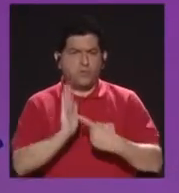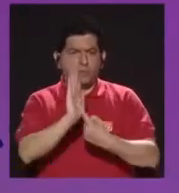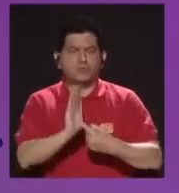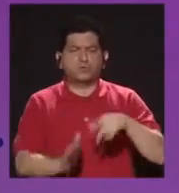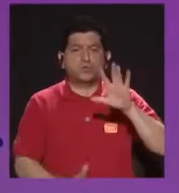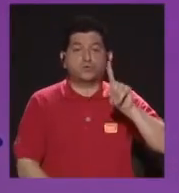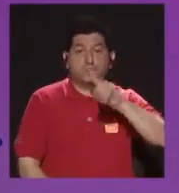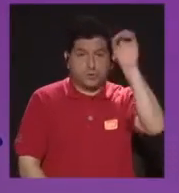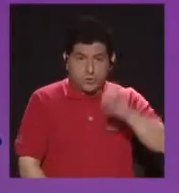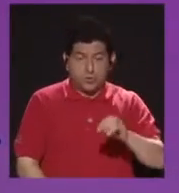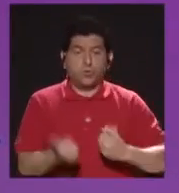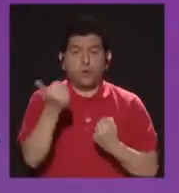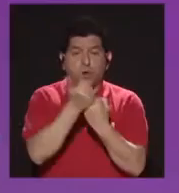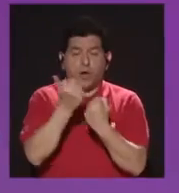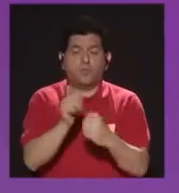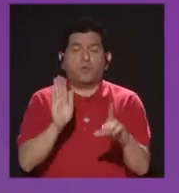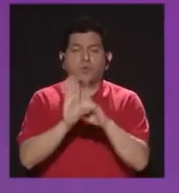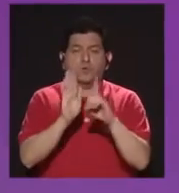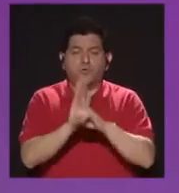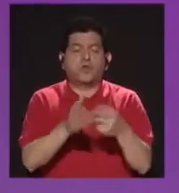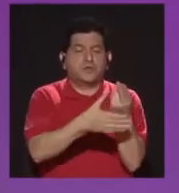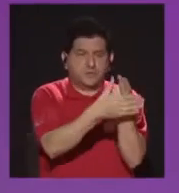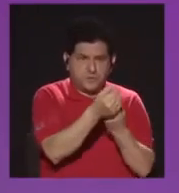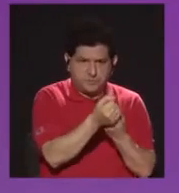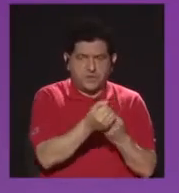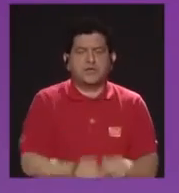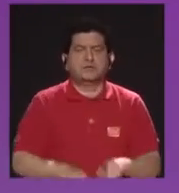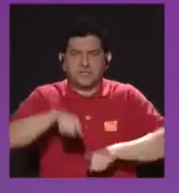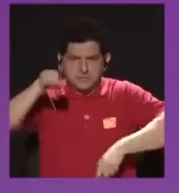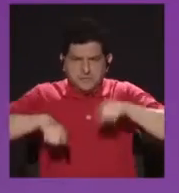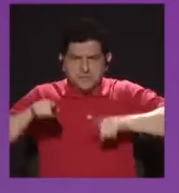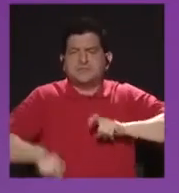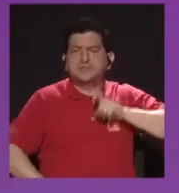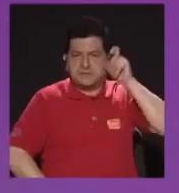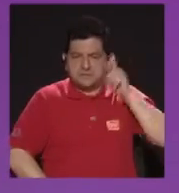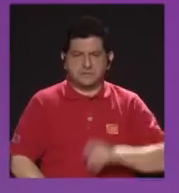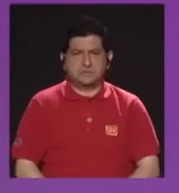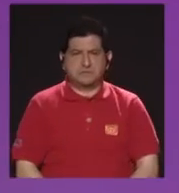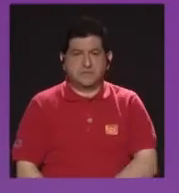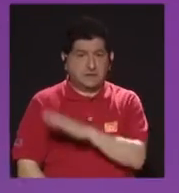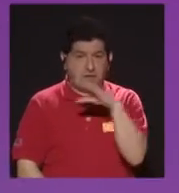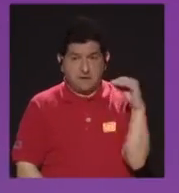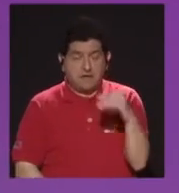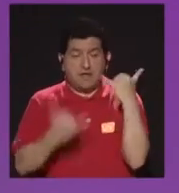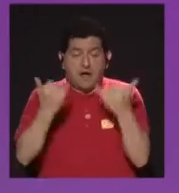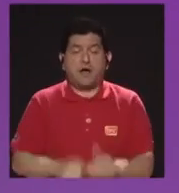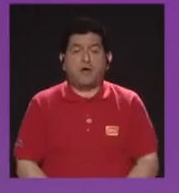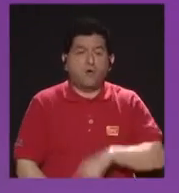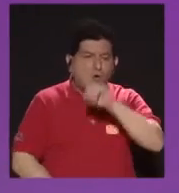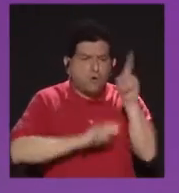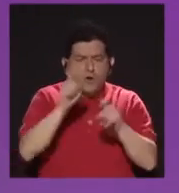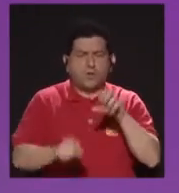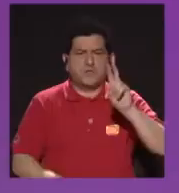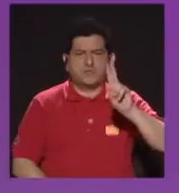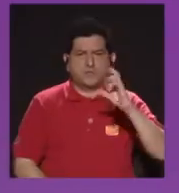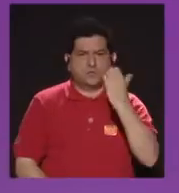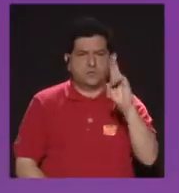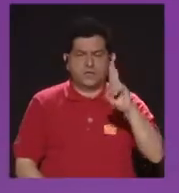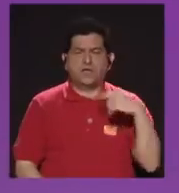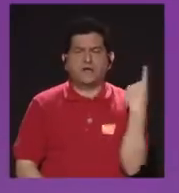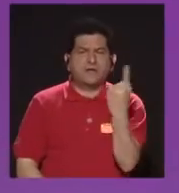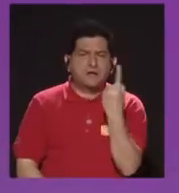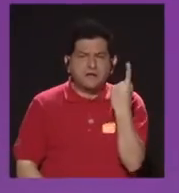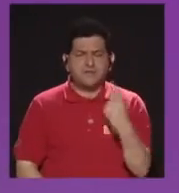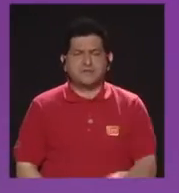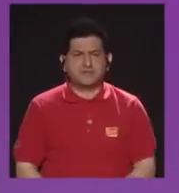51 por ciento de apoyo a los derechos de las parejas de la diversidad sexual y ahora la encuesta de la universidad de costa rica que siempre ha venido